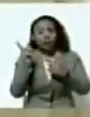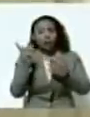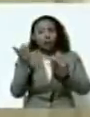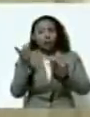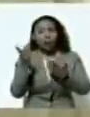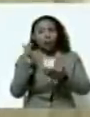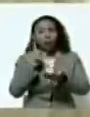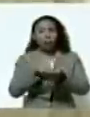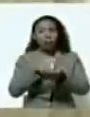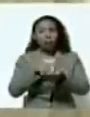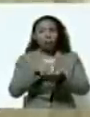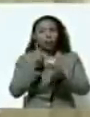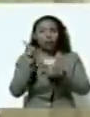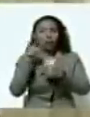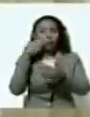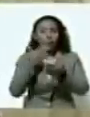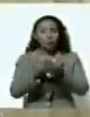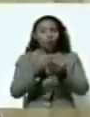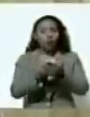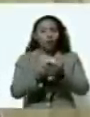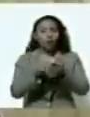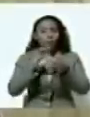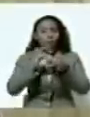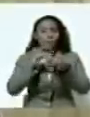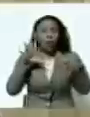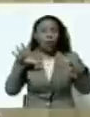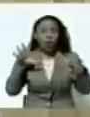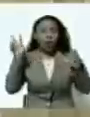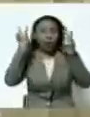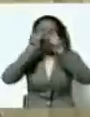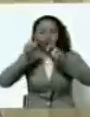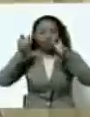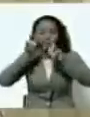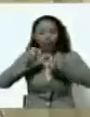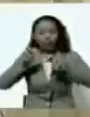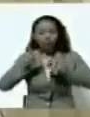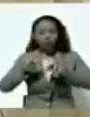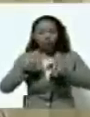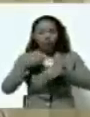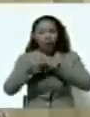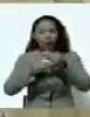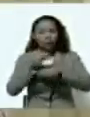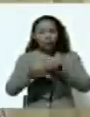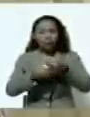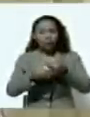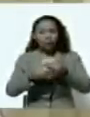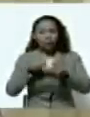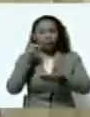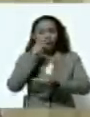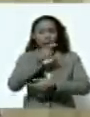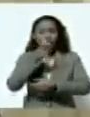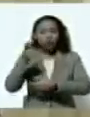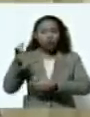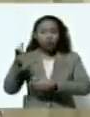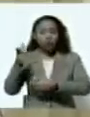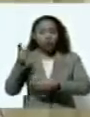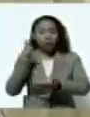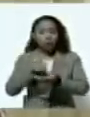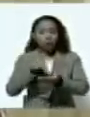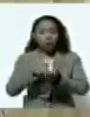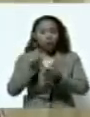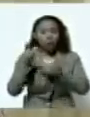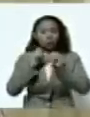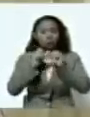la presentación de estas pruebas se deslindan investigaciones para los involucrados y los que